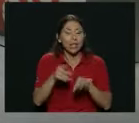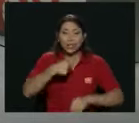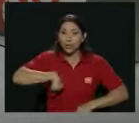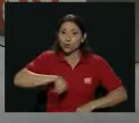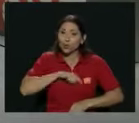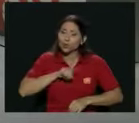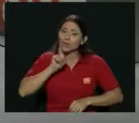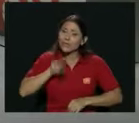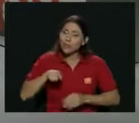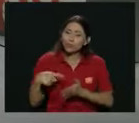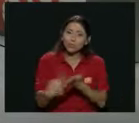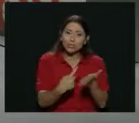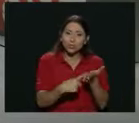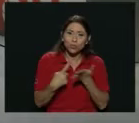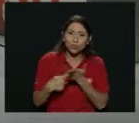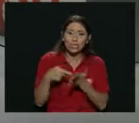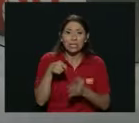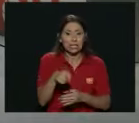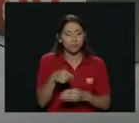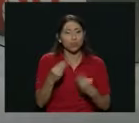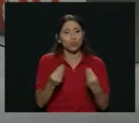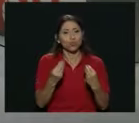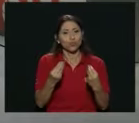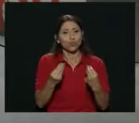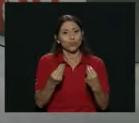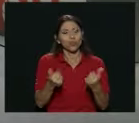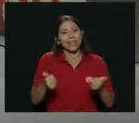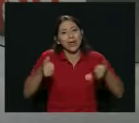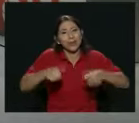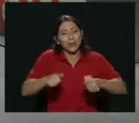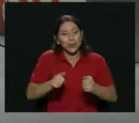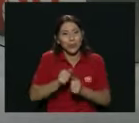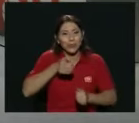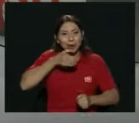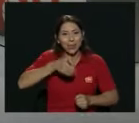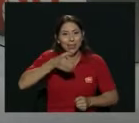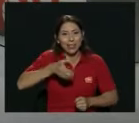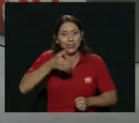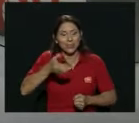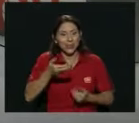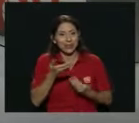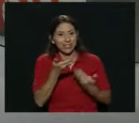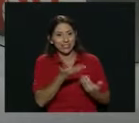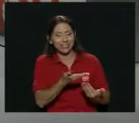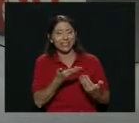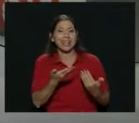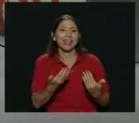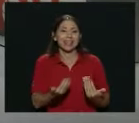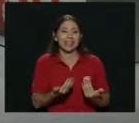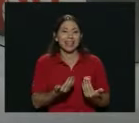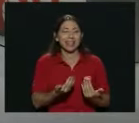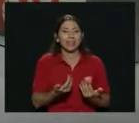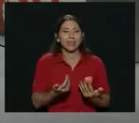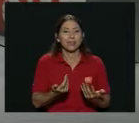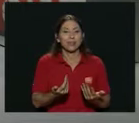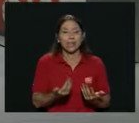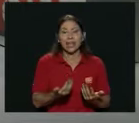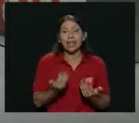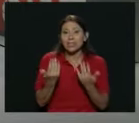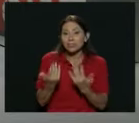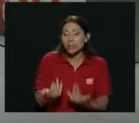y que es mucho lo que como país tenemos que discutir al respecto, según las recomendaciones que nos han dado en este